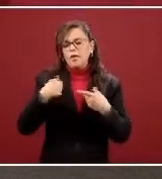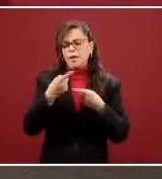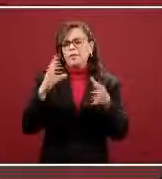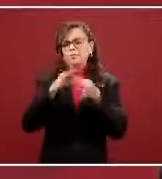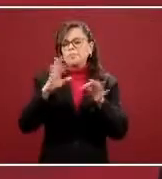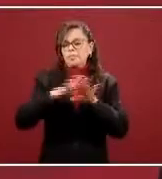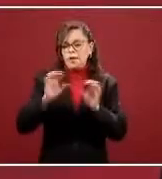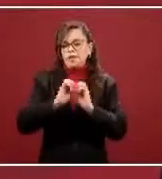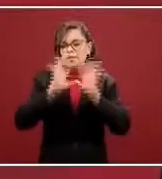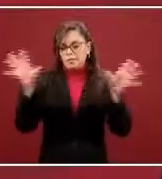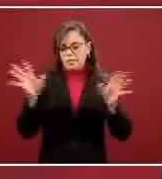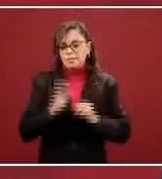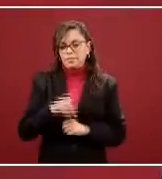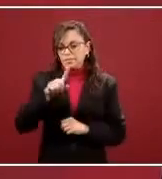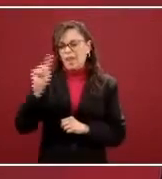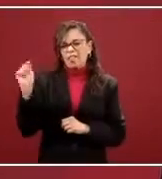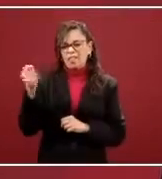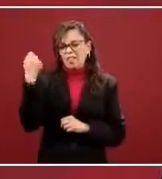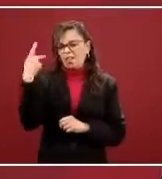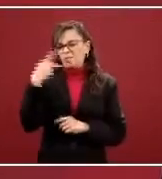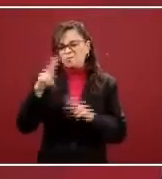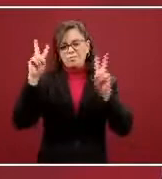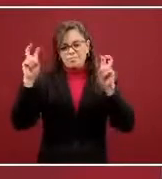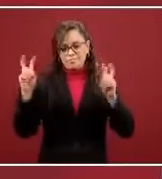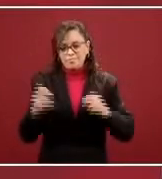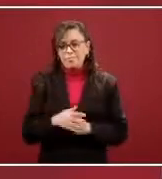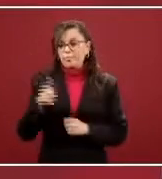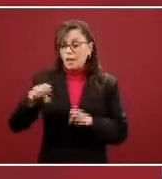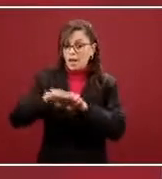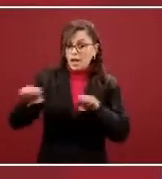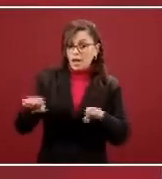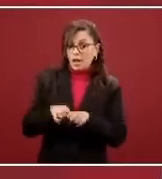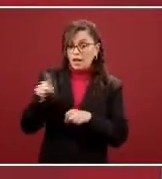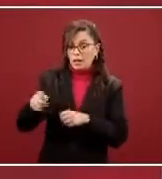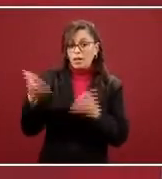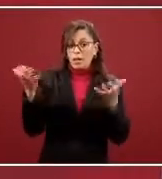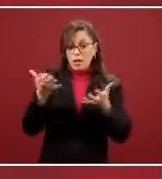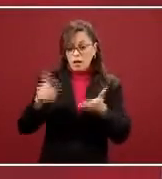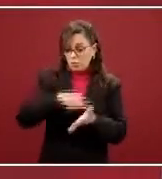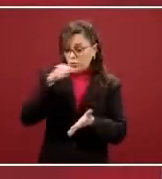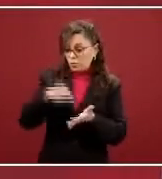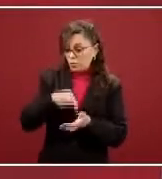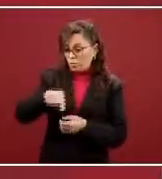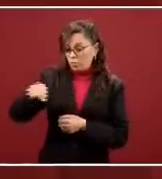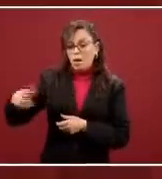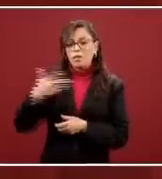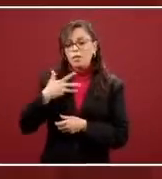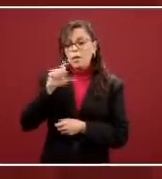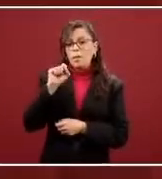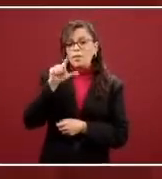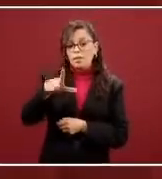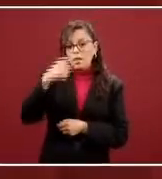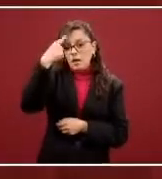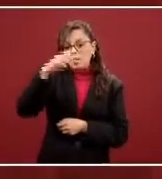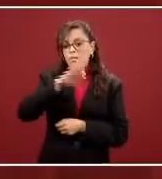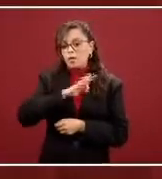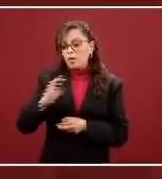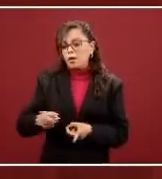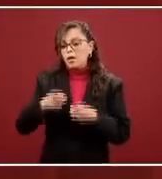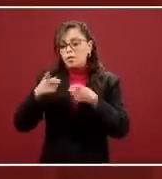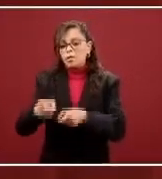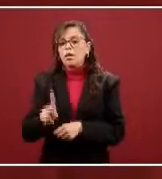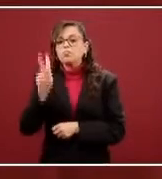El equipo que realiza la prueba tiene espacios, tiene 27 lugares donde se puede colocar una muestra